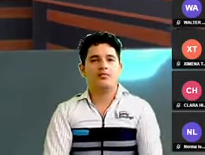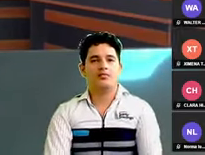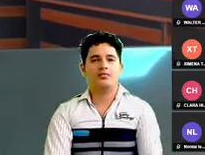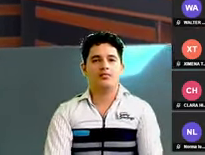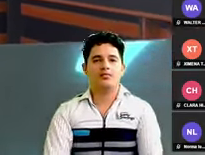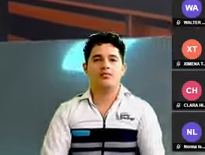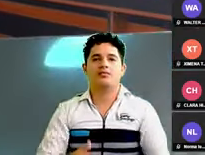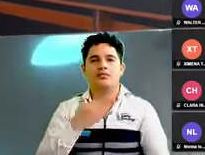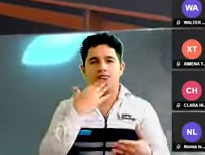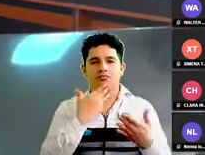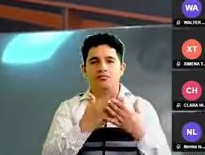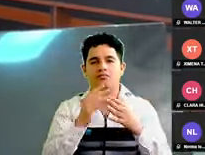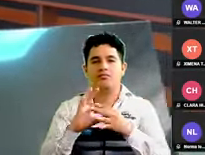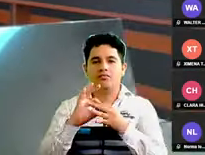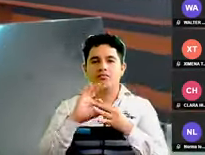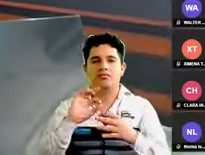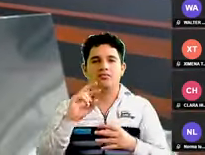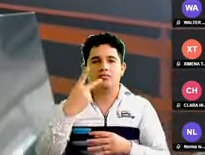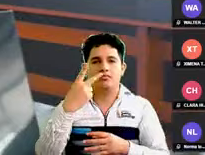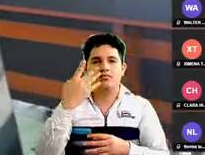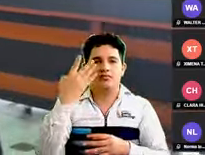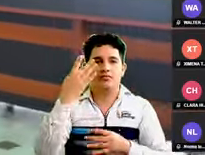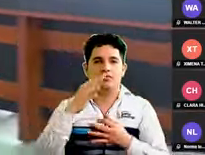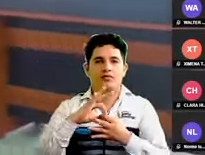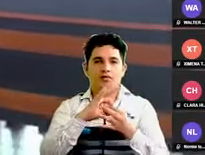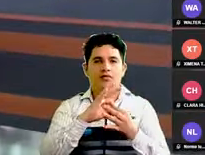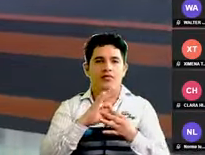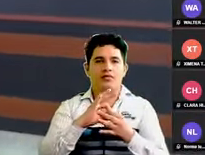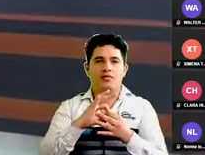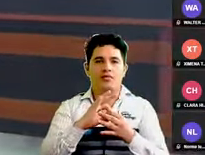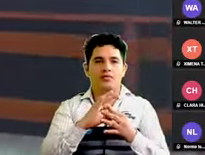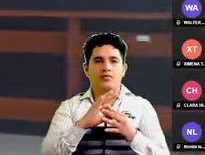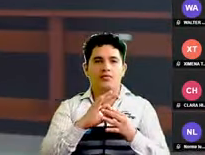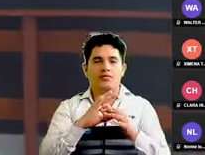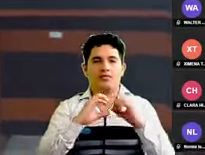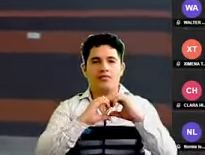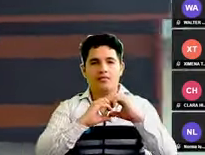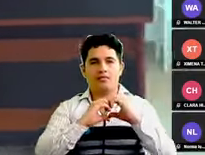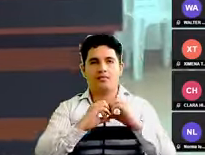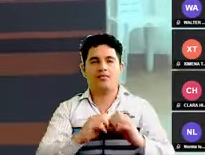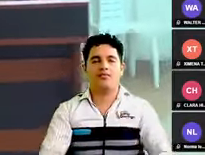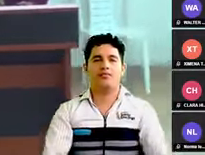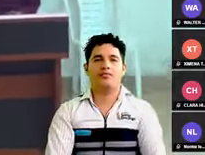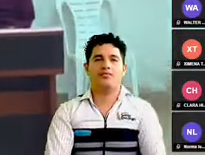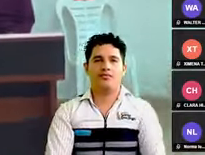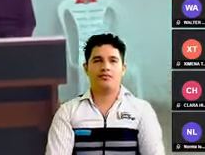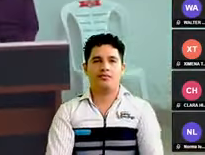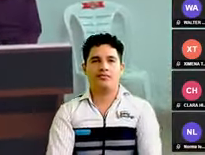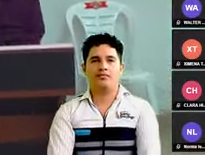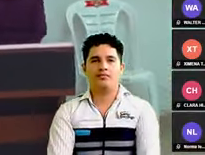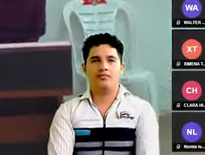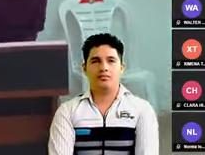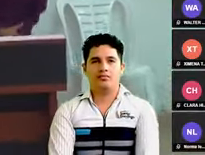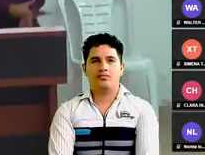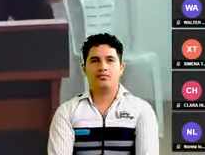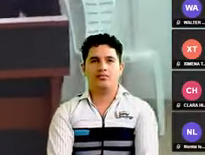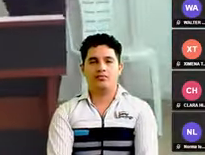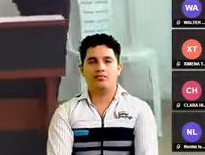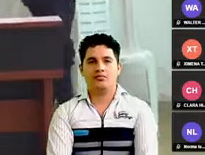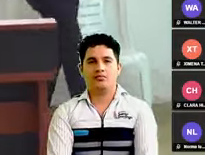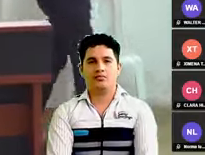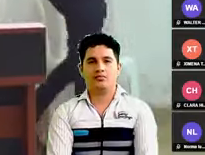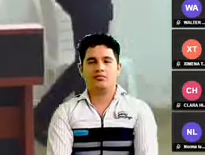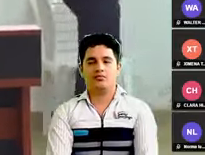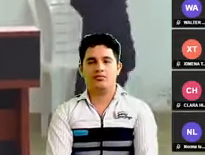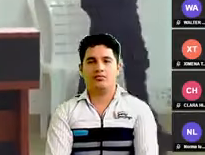Muchas gracias, compañera Macarena, vicealcaldesa, y en este momento quien preside la sesión de consejo. Compañeros concejales, tengo a